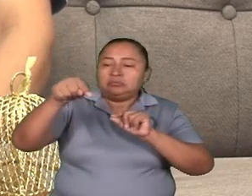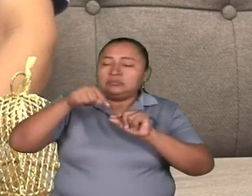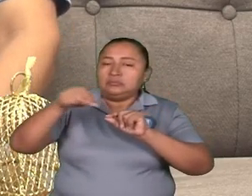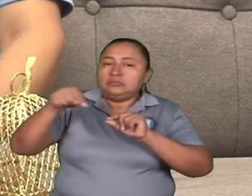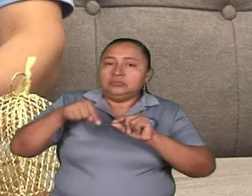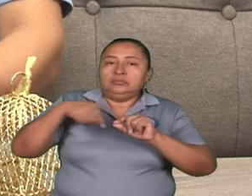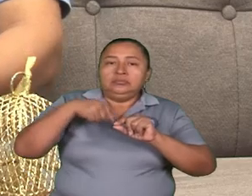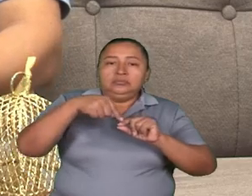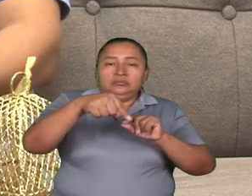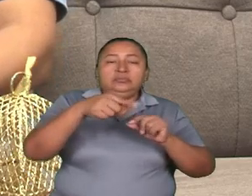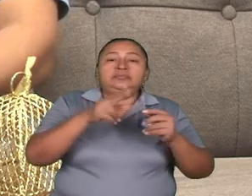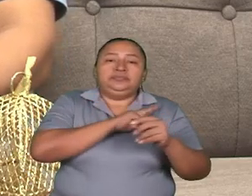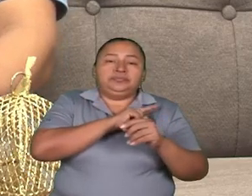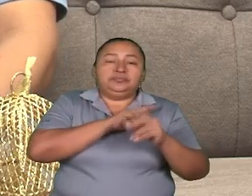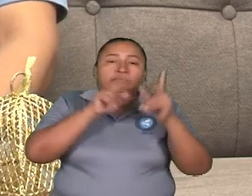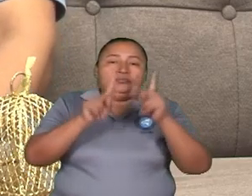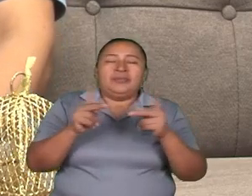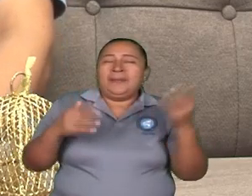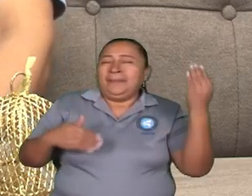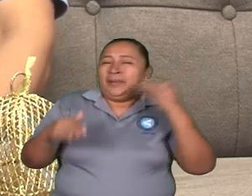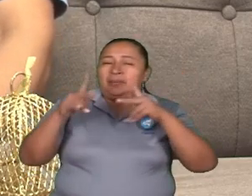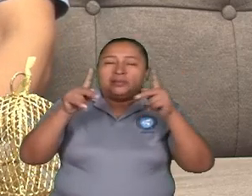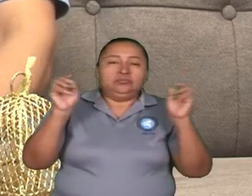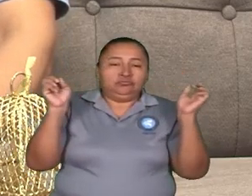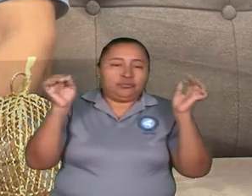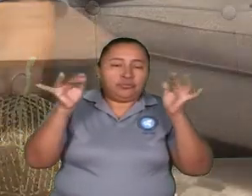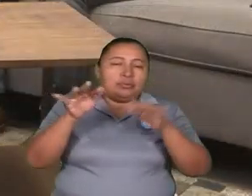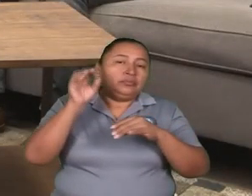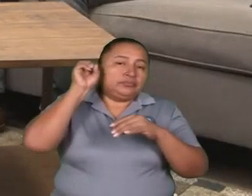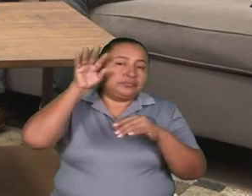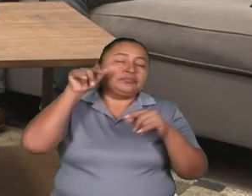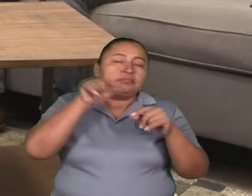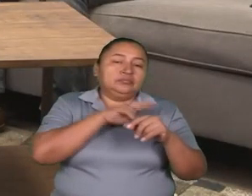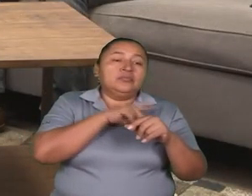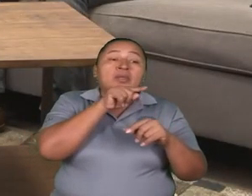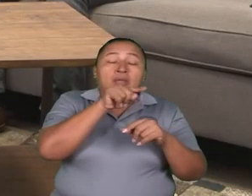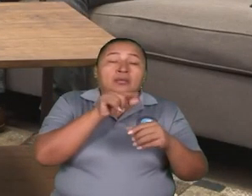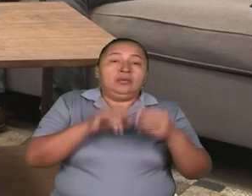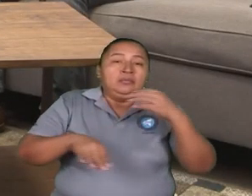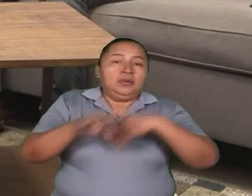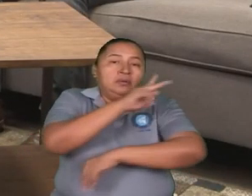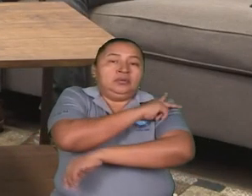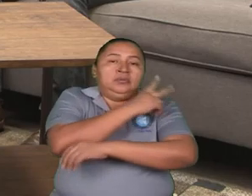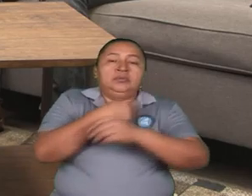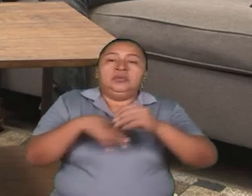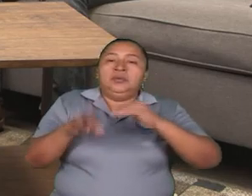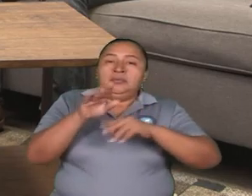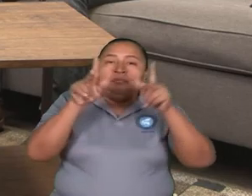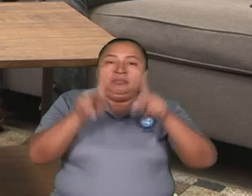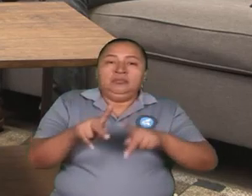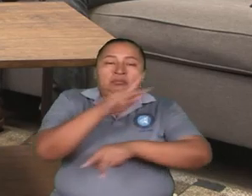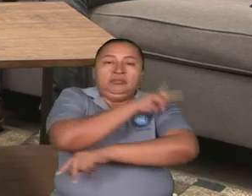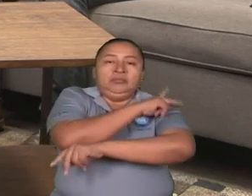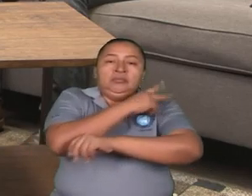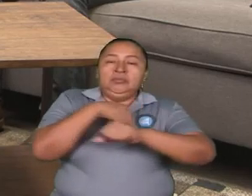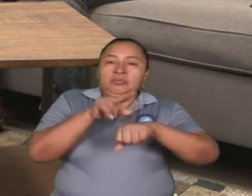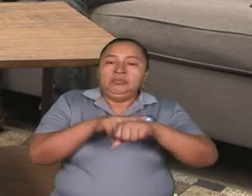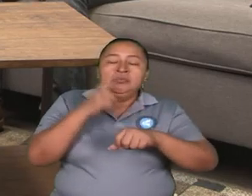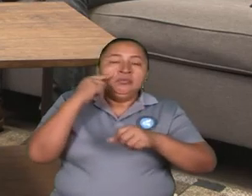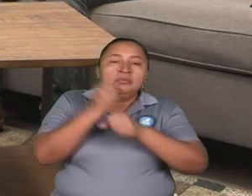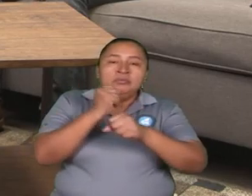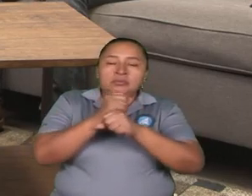trabajando de la mano con la dirección de la policía turística, porque recordemos pues que la policía es lo nuestra policía, a ese